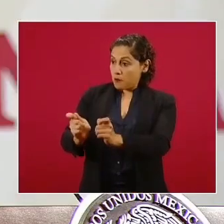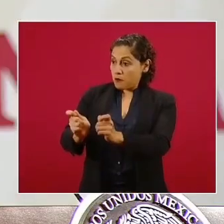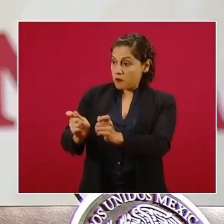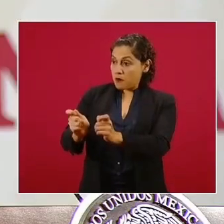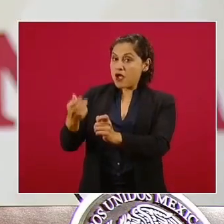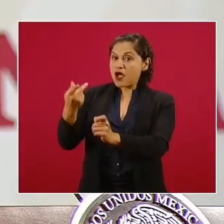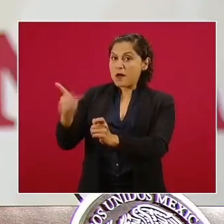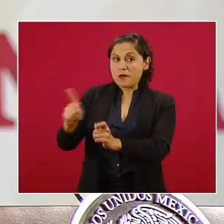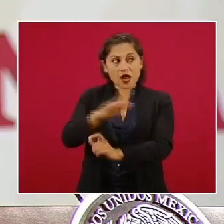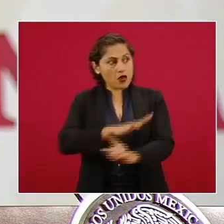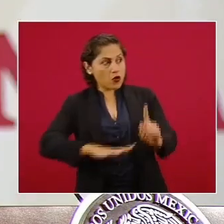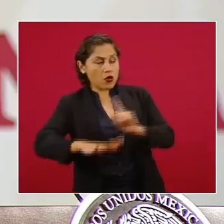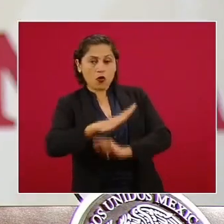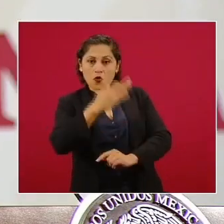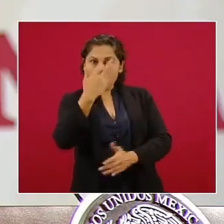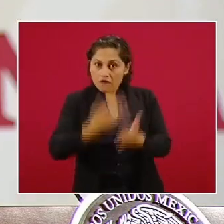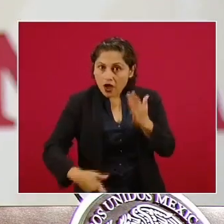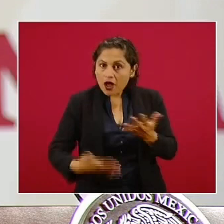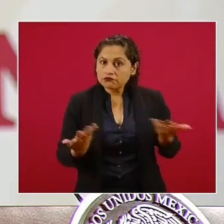Y democracia